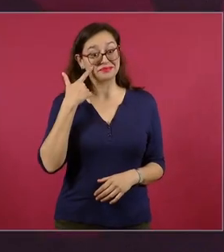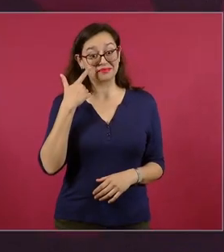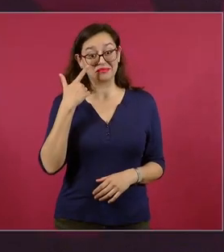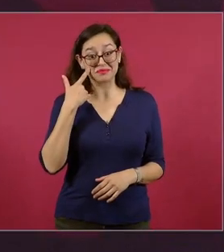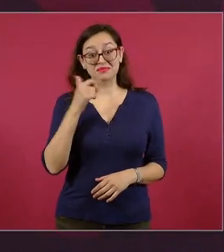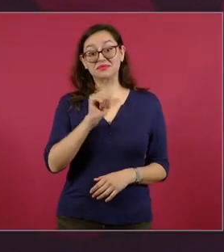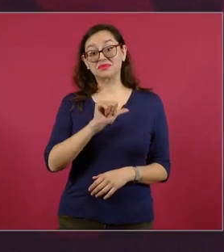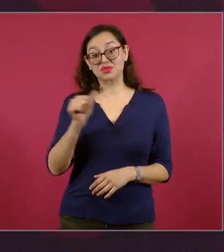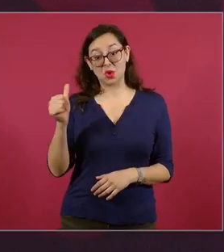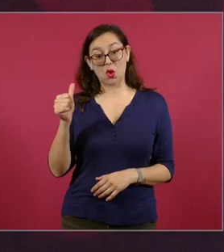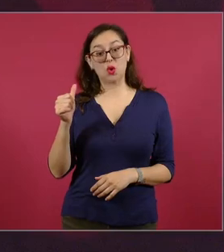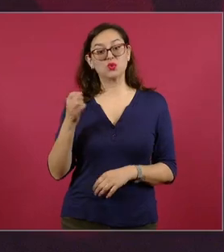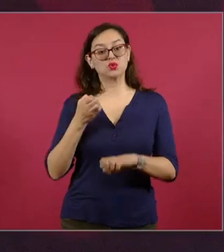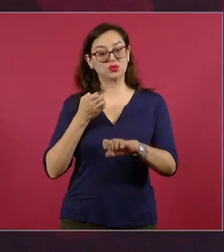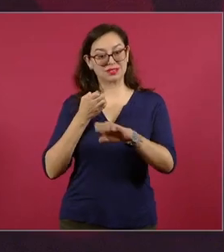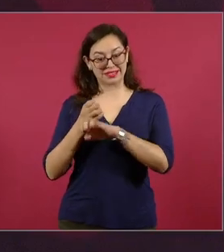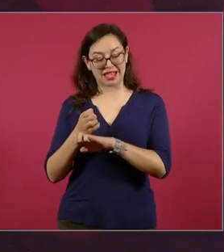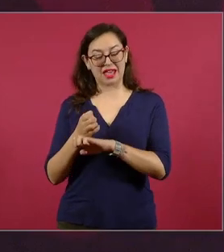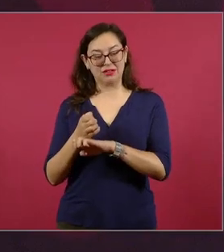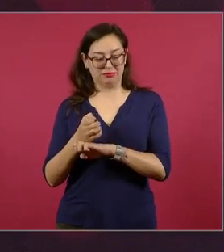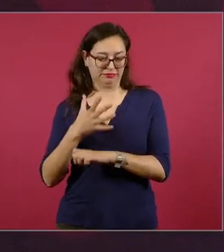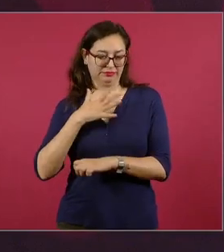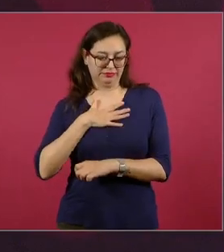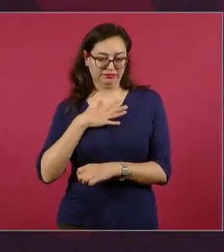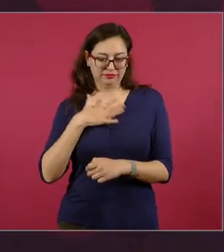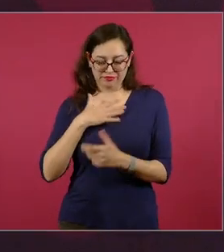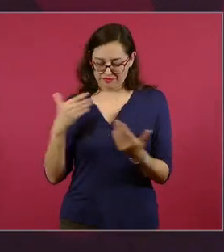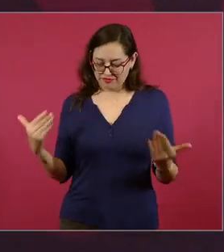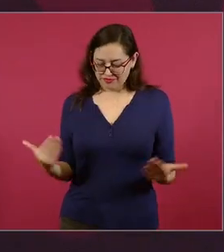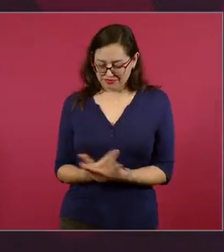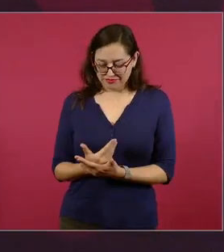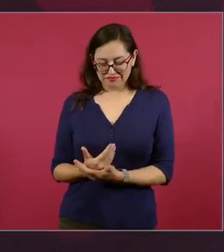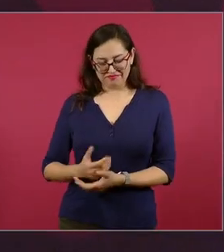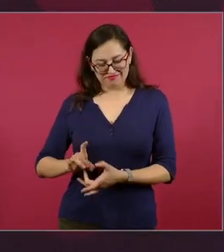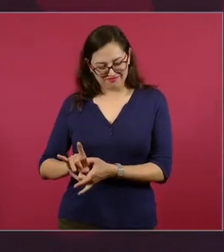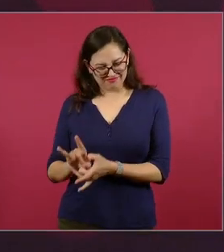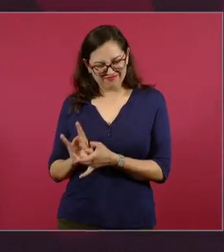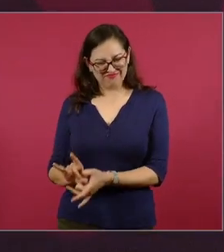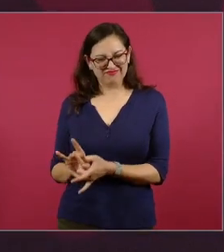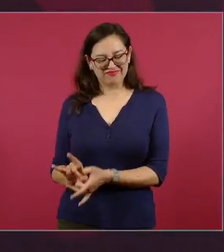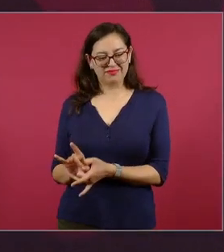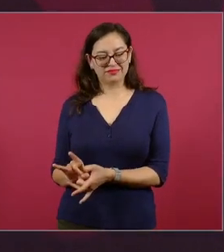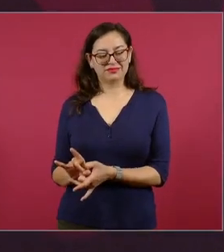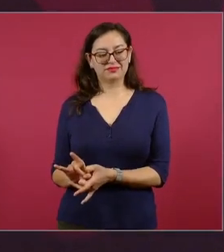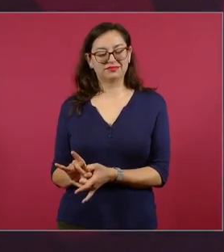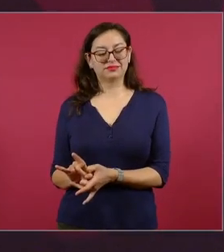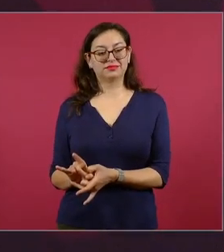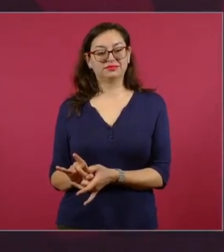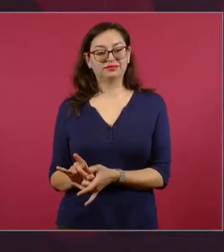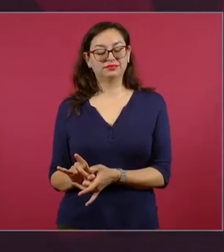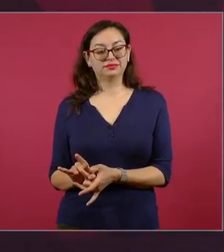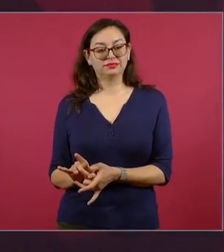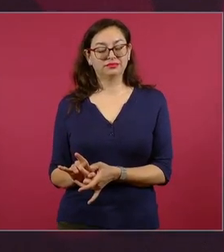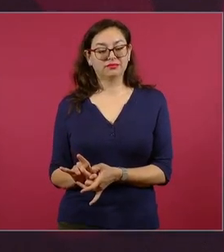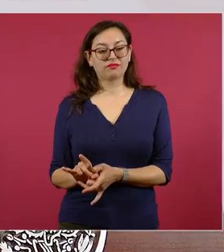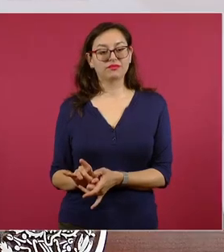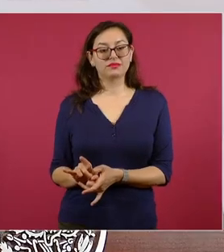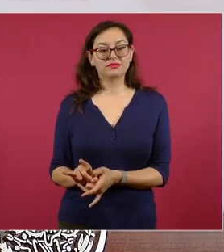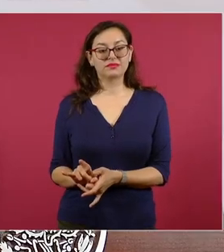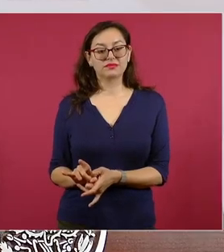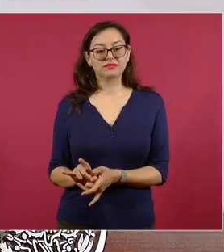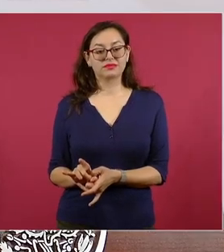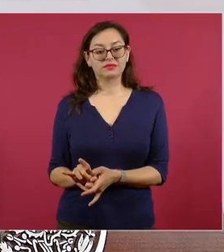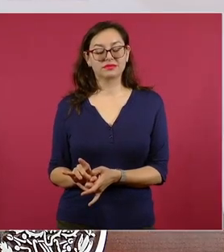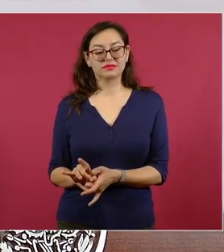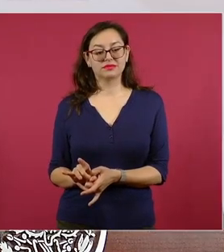otro estado natal, o de el otro estado donde soy también